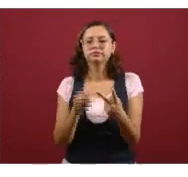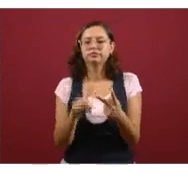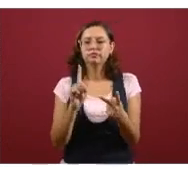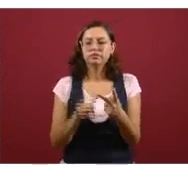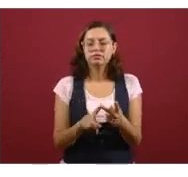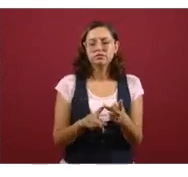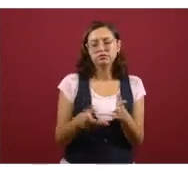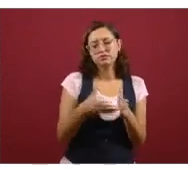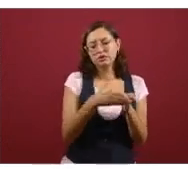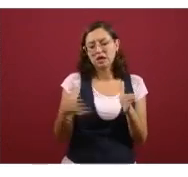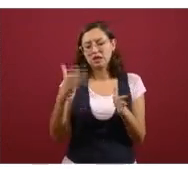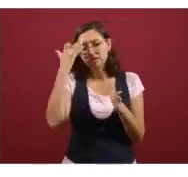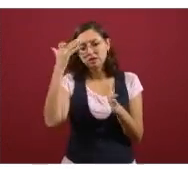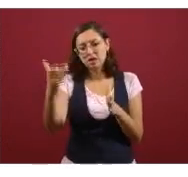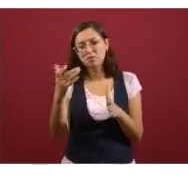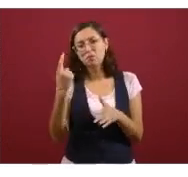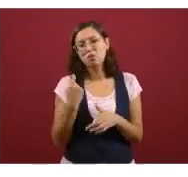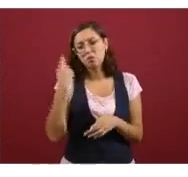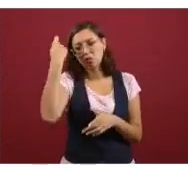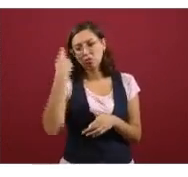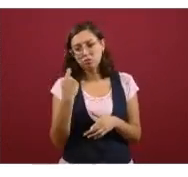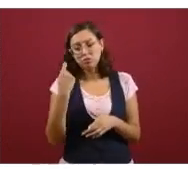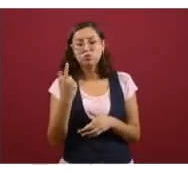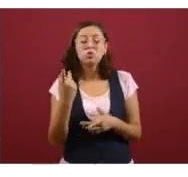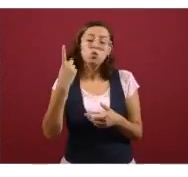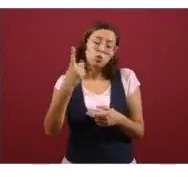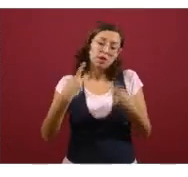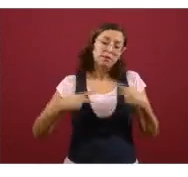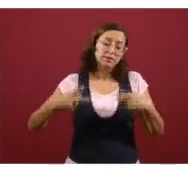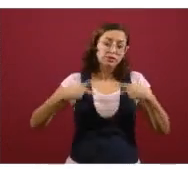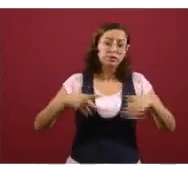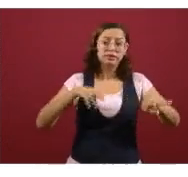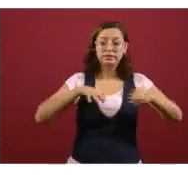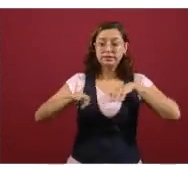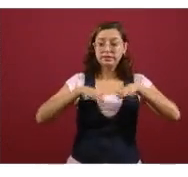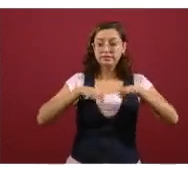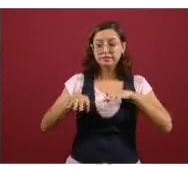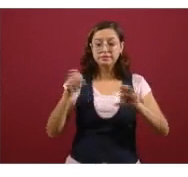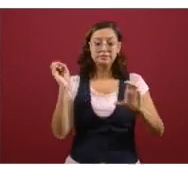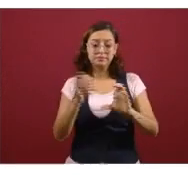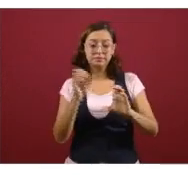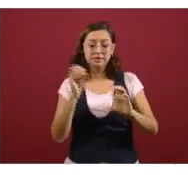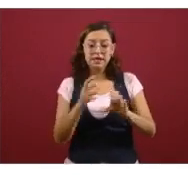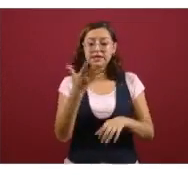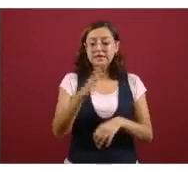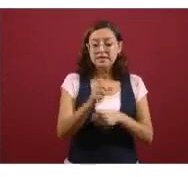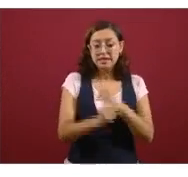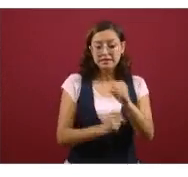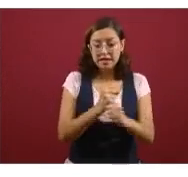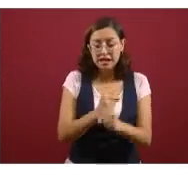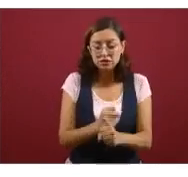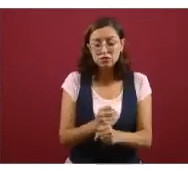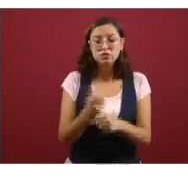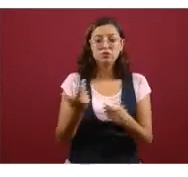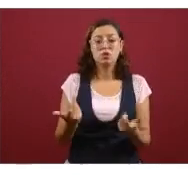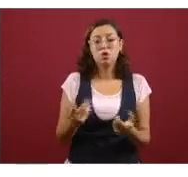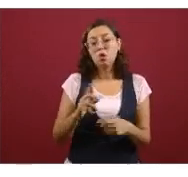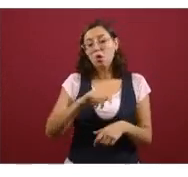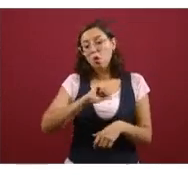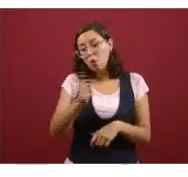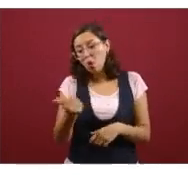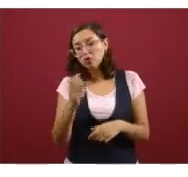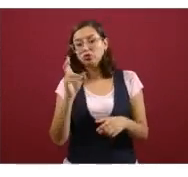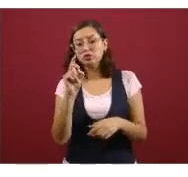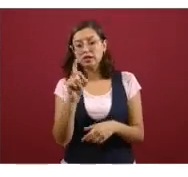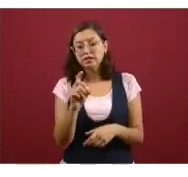periodo de retiro. No es lo mismo la pensión que va a tener un trabajador que cotiza solamente por 10 años a un trabajador que cotiza por